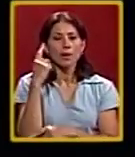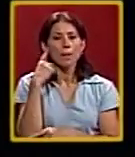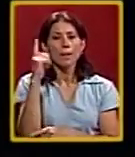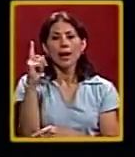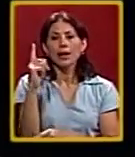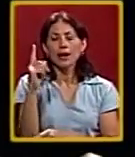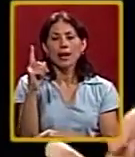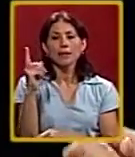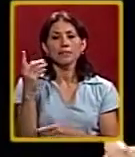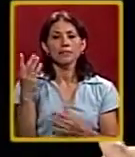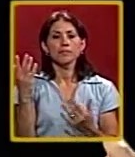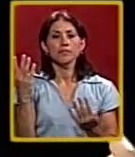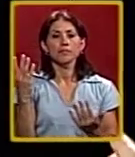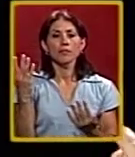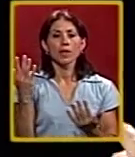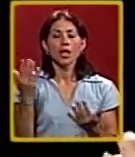ir